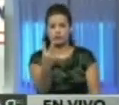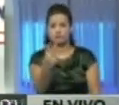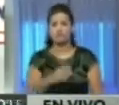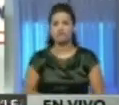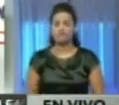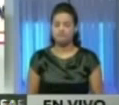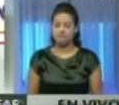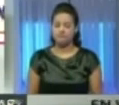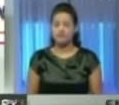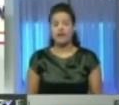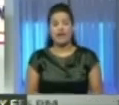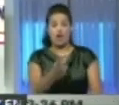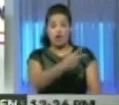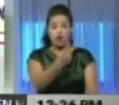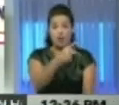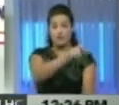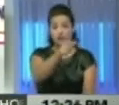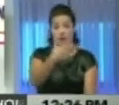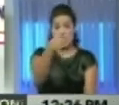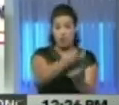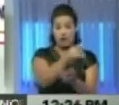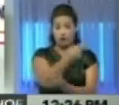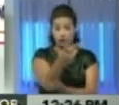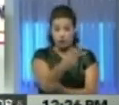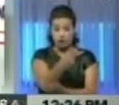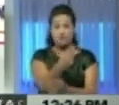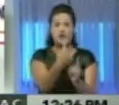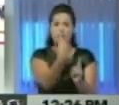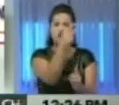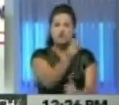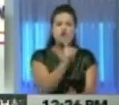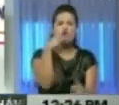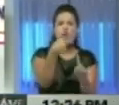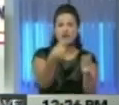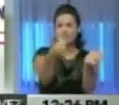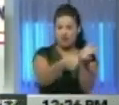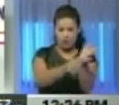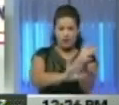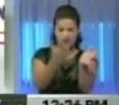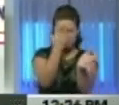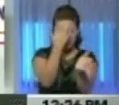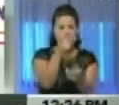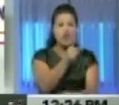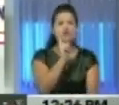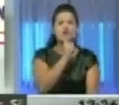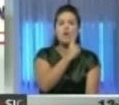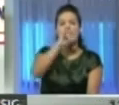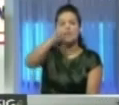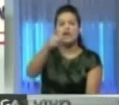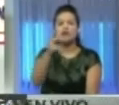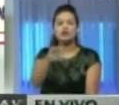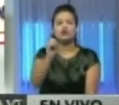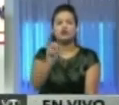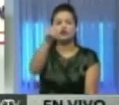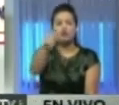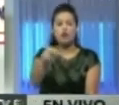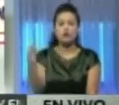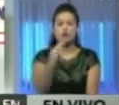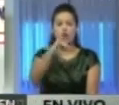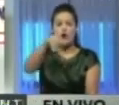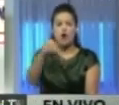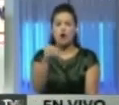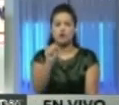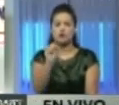Los criminales en mención, uno de ellos ha sido identificado con el nombre de John José